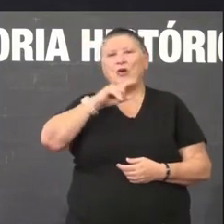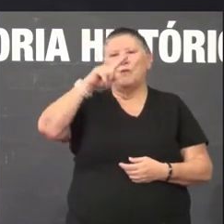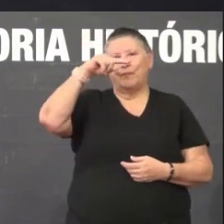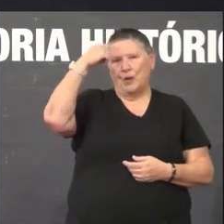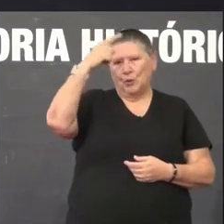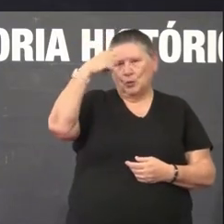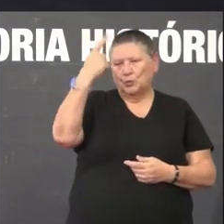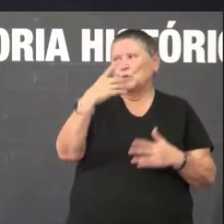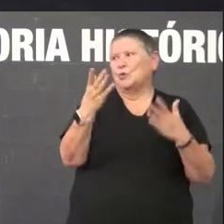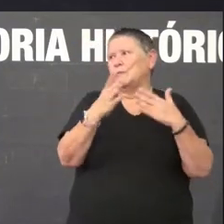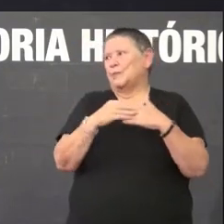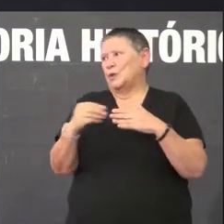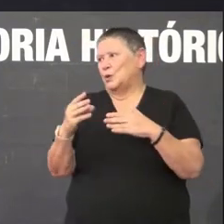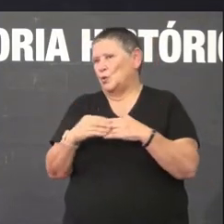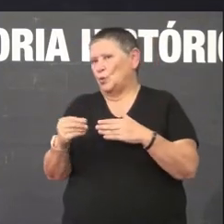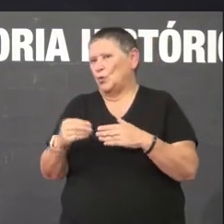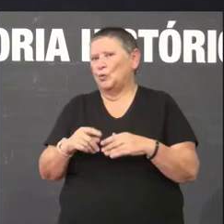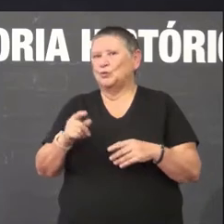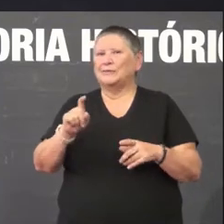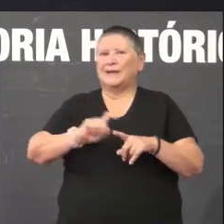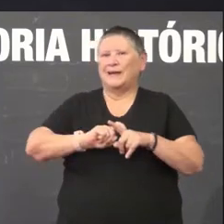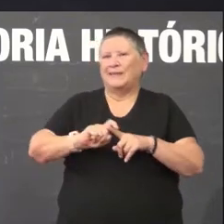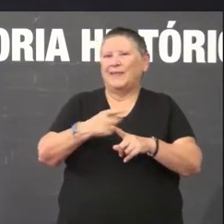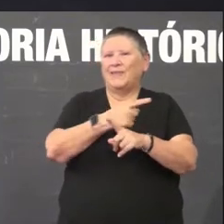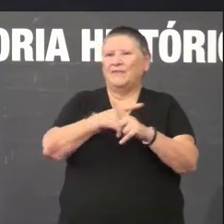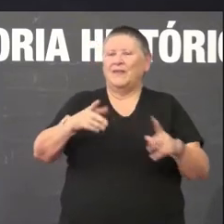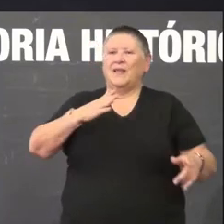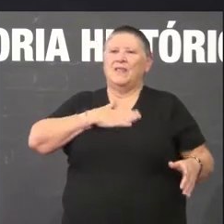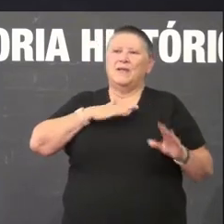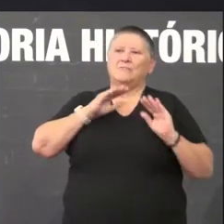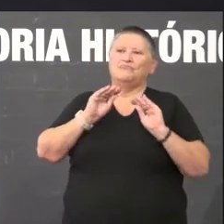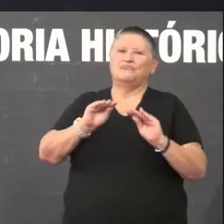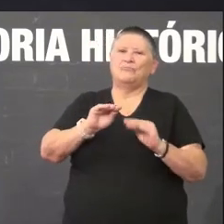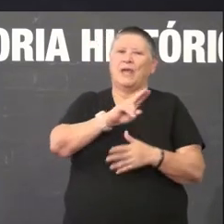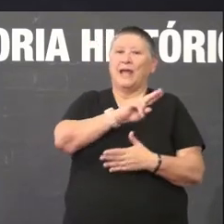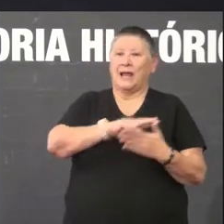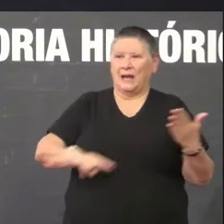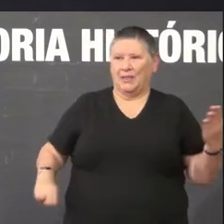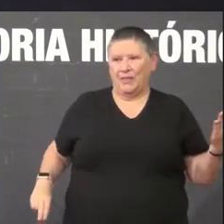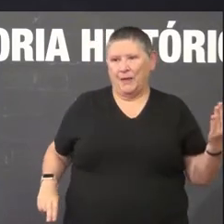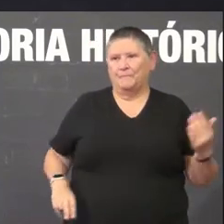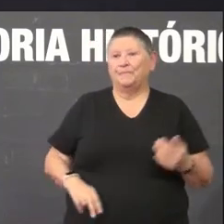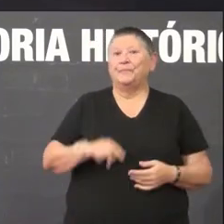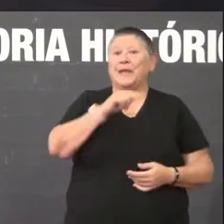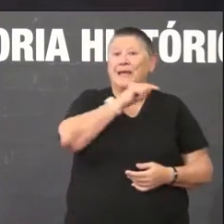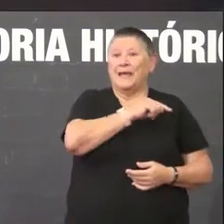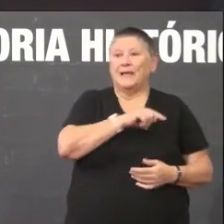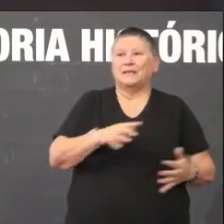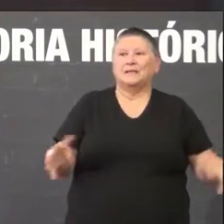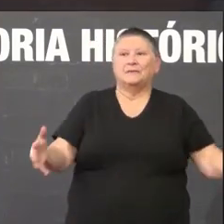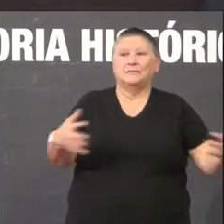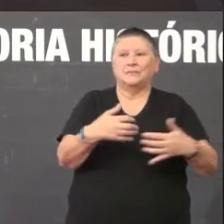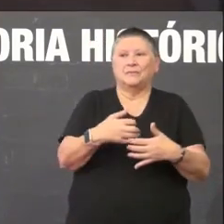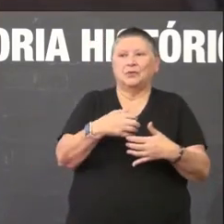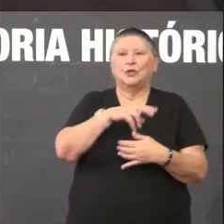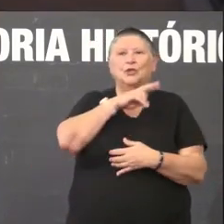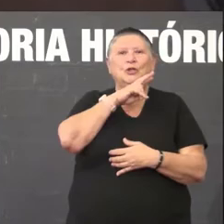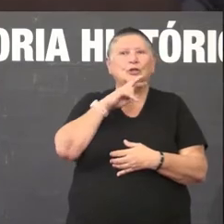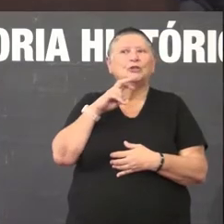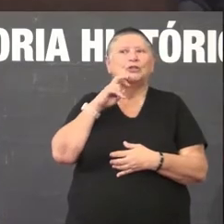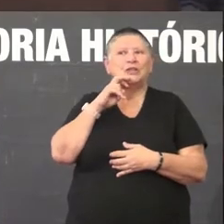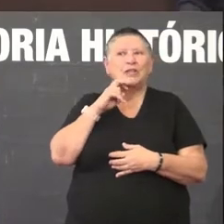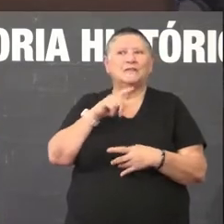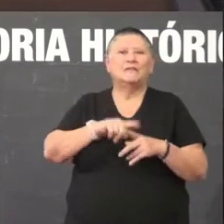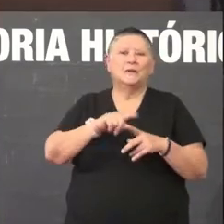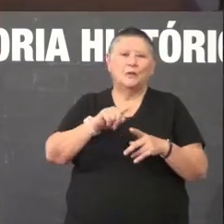feito diferencial de Galiza. Elas custodian no seo da terra os legados múltiples da